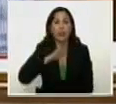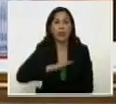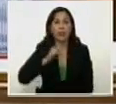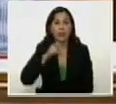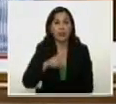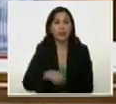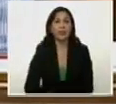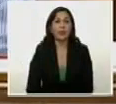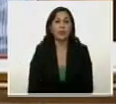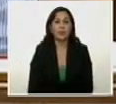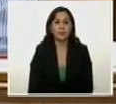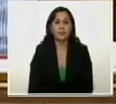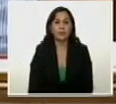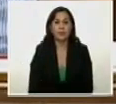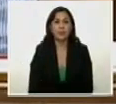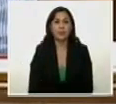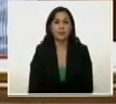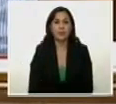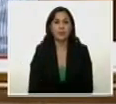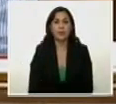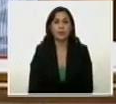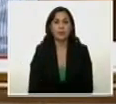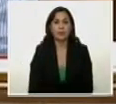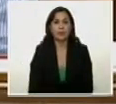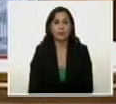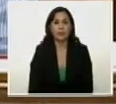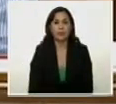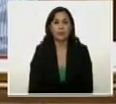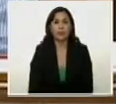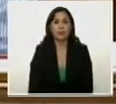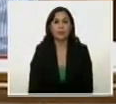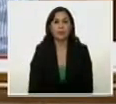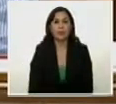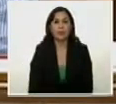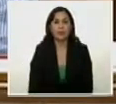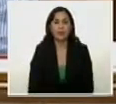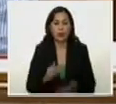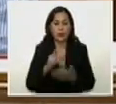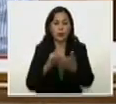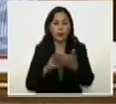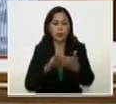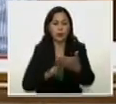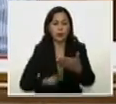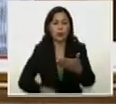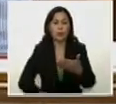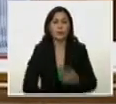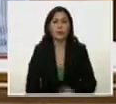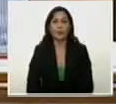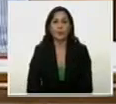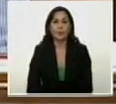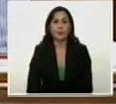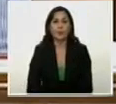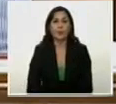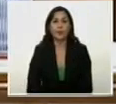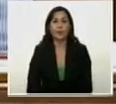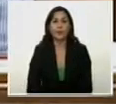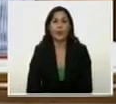pero por favor. No, ya Linda, a Liliana la nombré ya. Sí, claro. ¿A